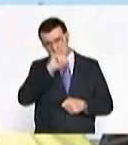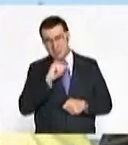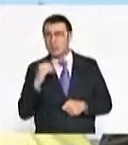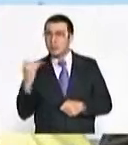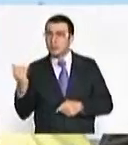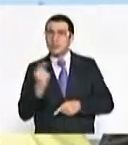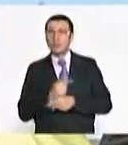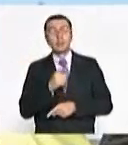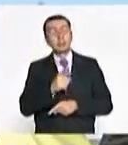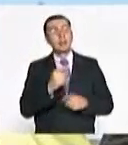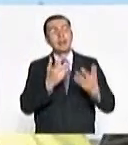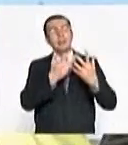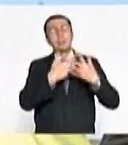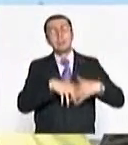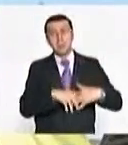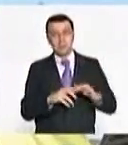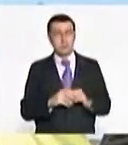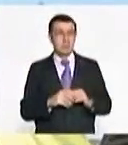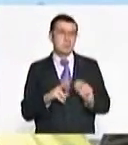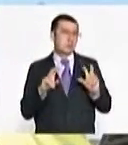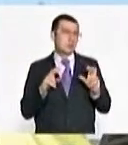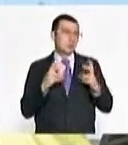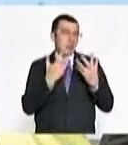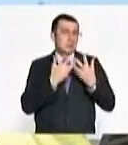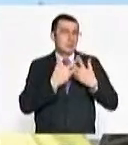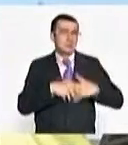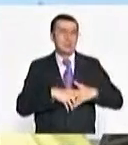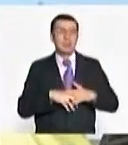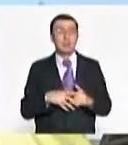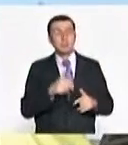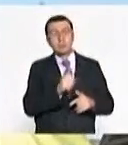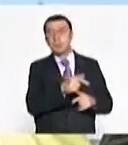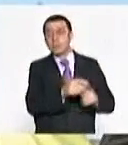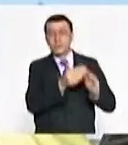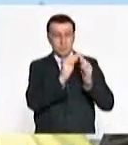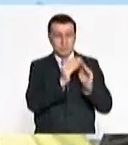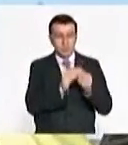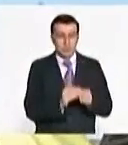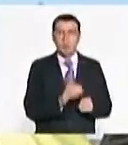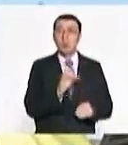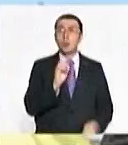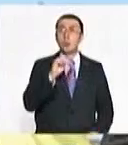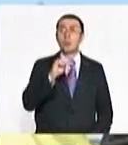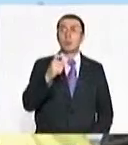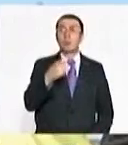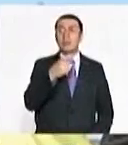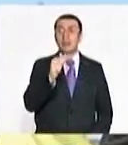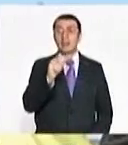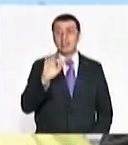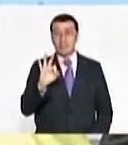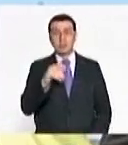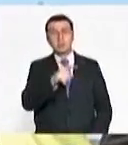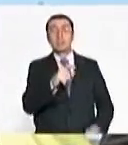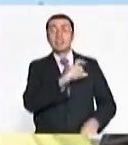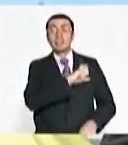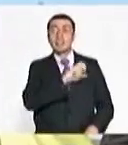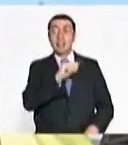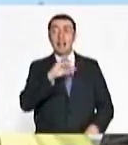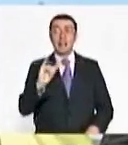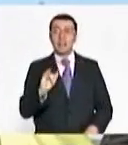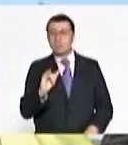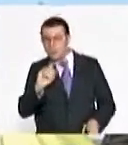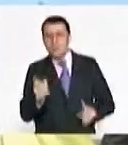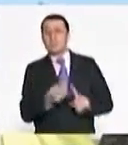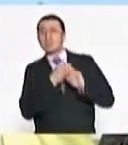una empresa, entre comillas, empresa, que fabricaba omegas 3 en Cali. Y descubrieron un